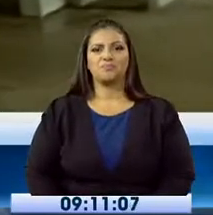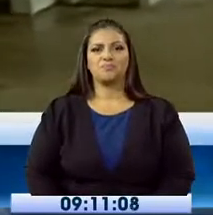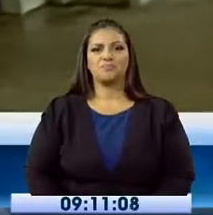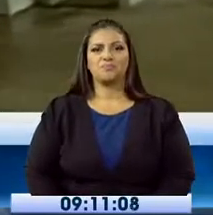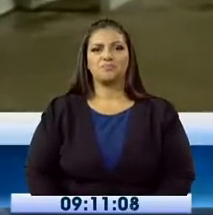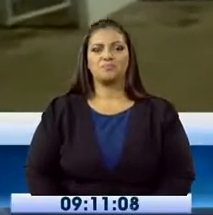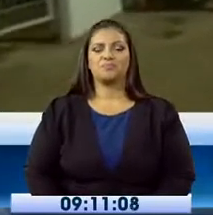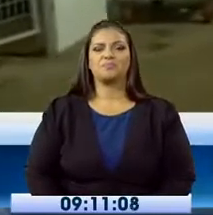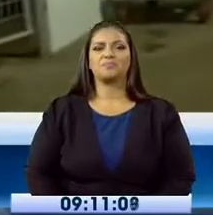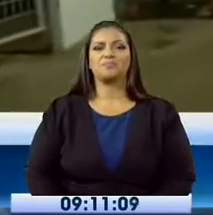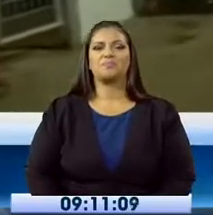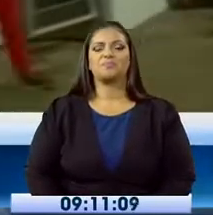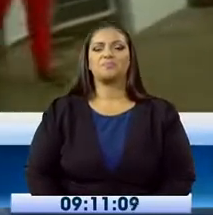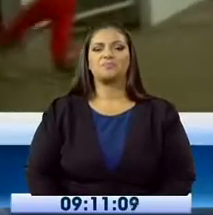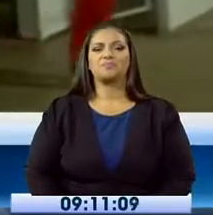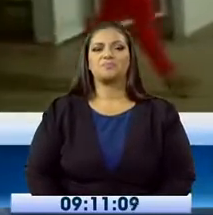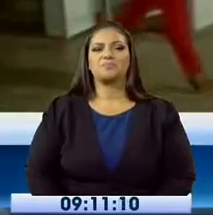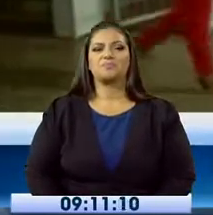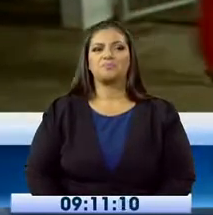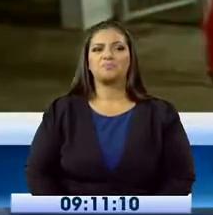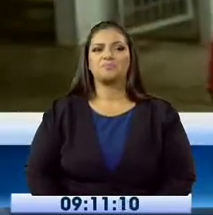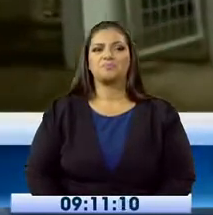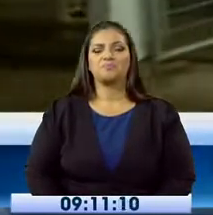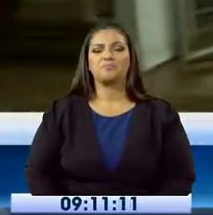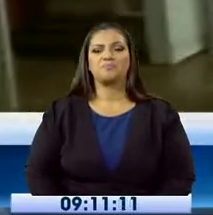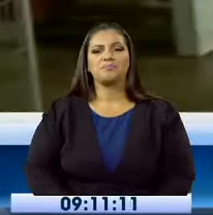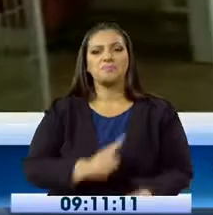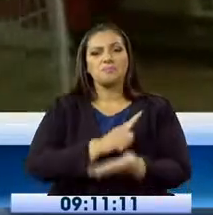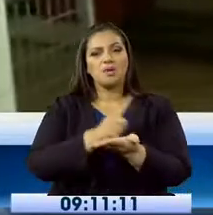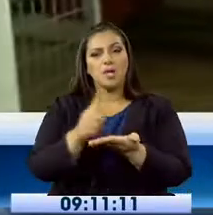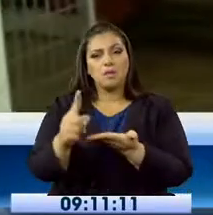por lo menos algunas, por lo menos como yo lo digo,